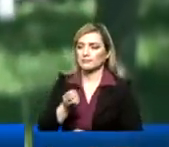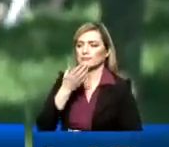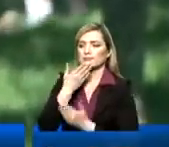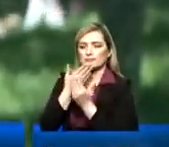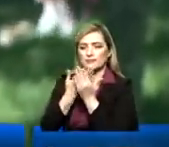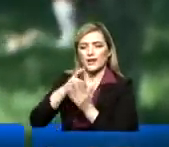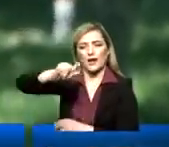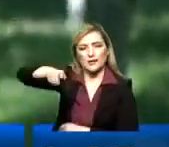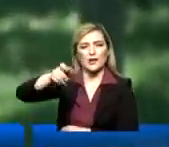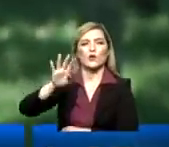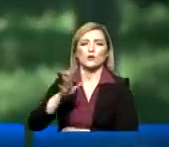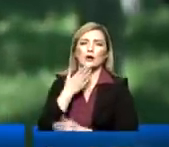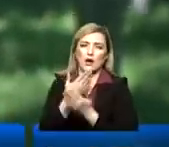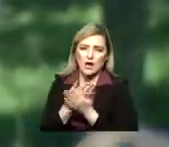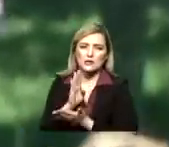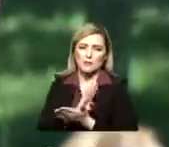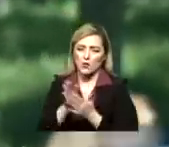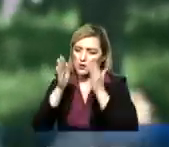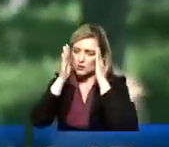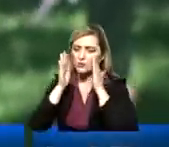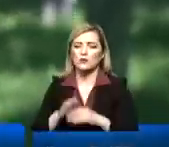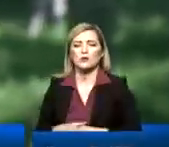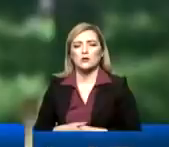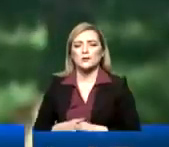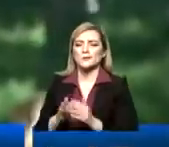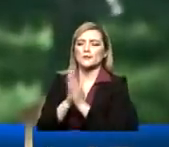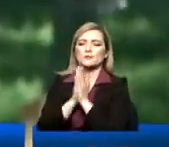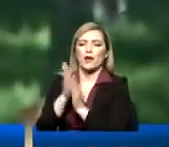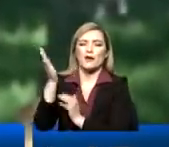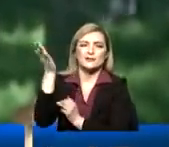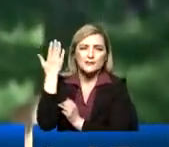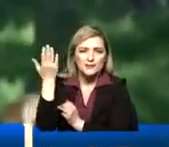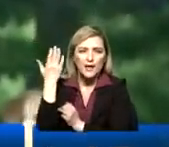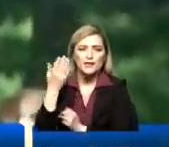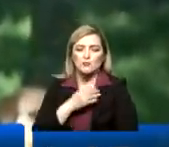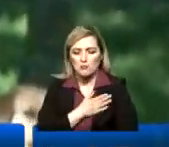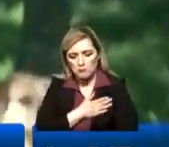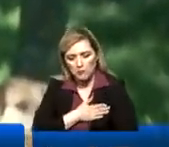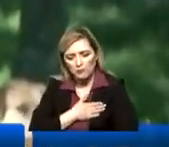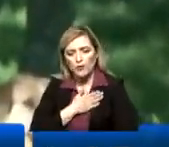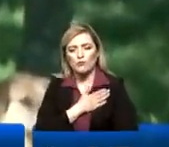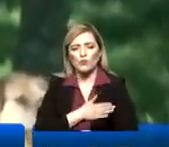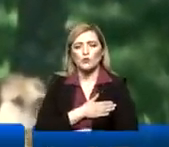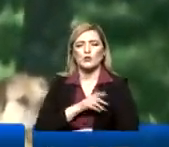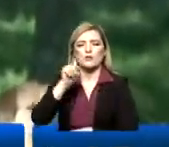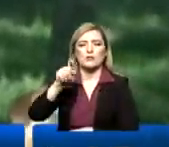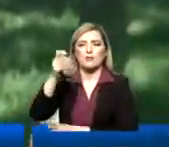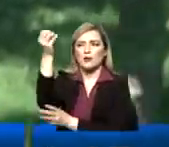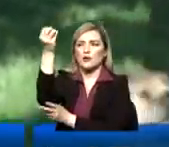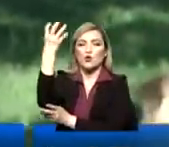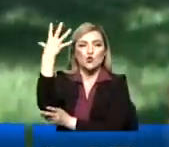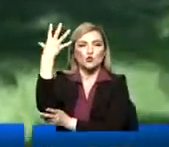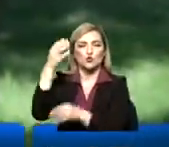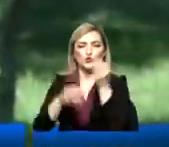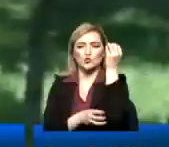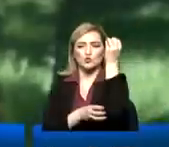nos dan acá al barrio San Blas número 1. El pedido netamente al señor alcalde es que, por favor, iluminen este parque de